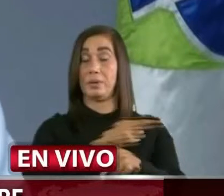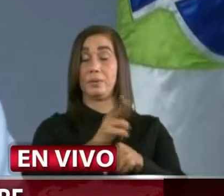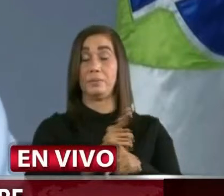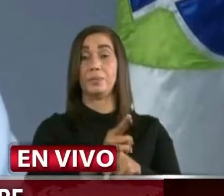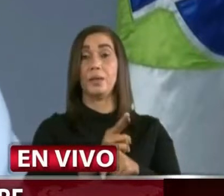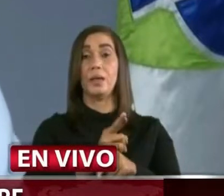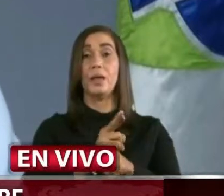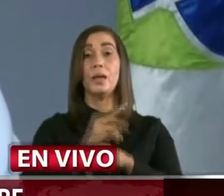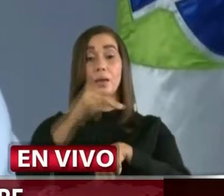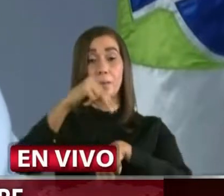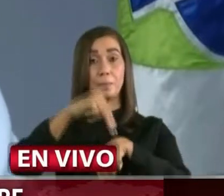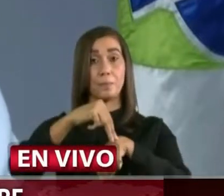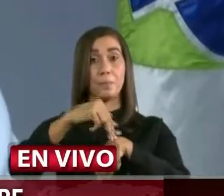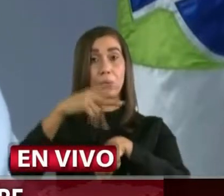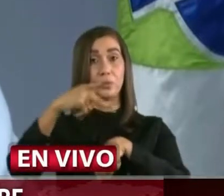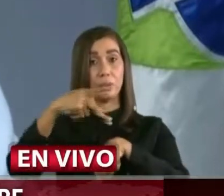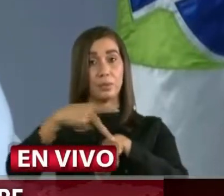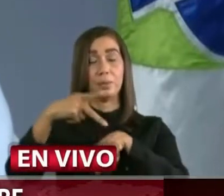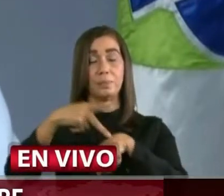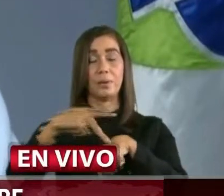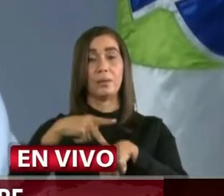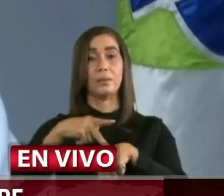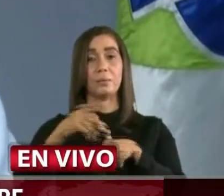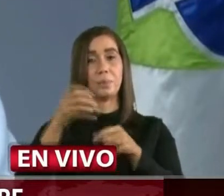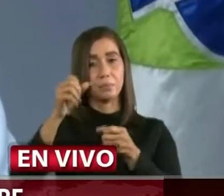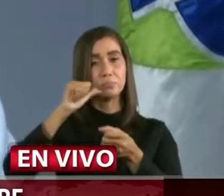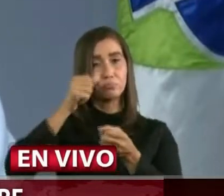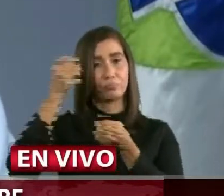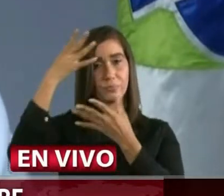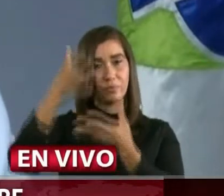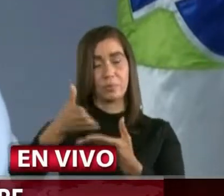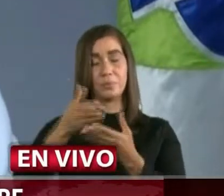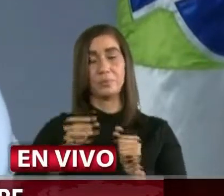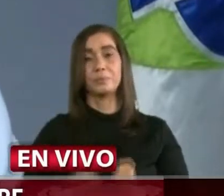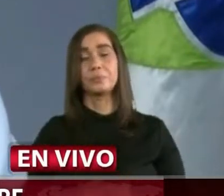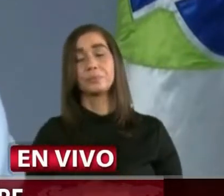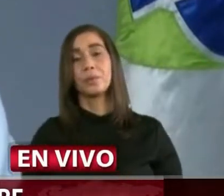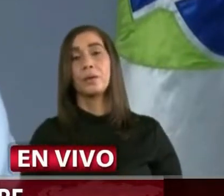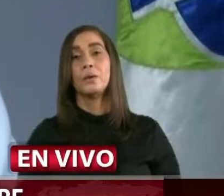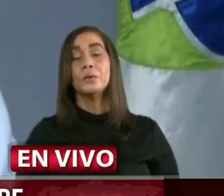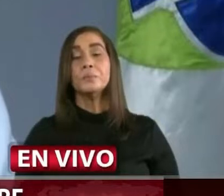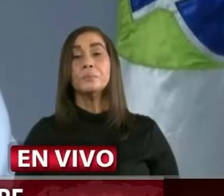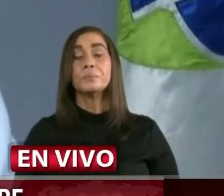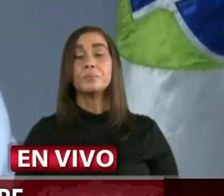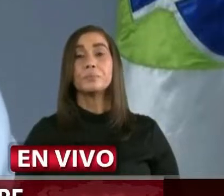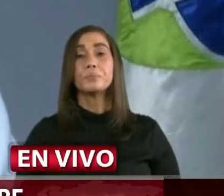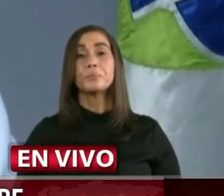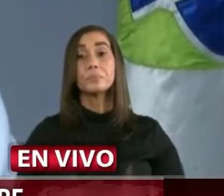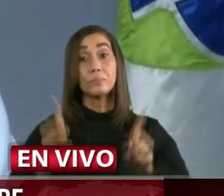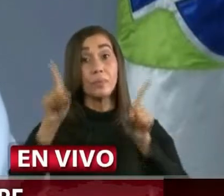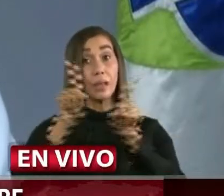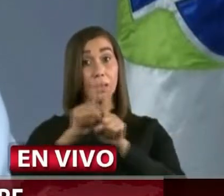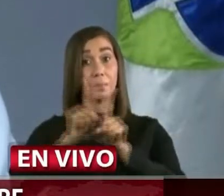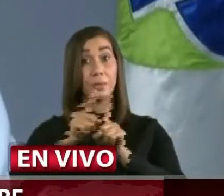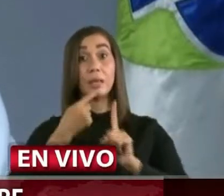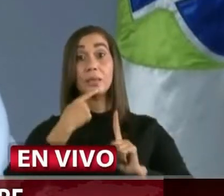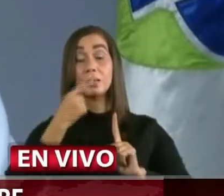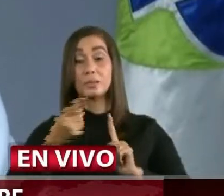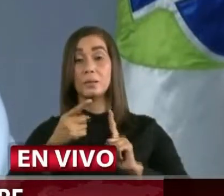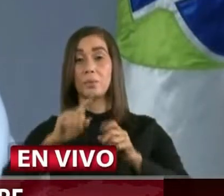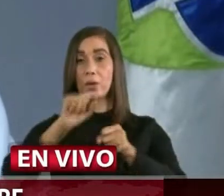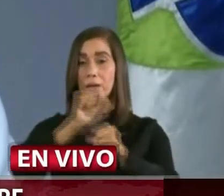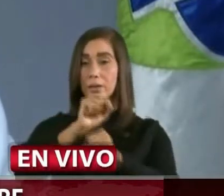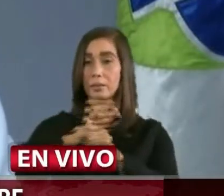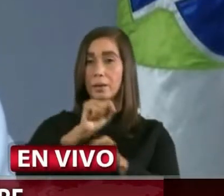y Monte Plata. Pero igualmente informamos que las acciones que se han iniciado continuarán durante